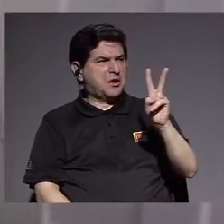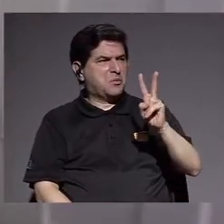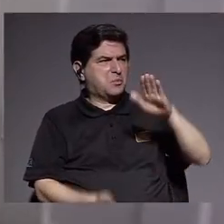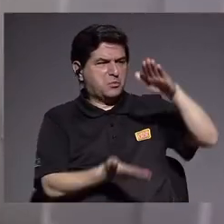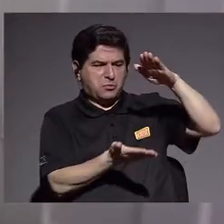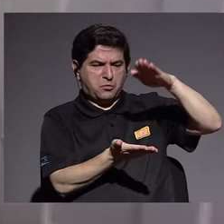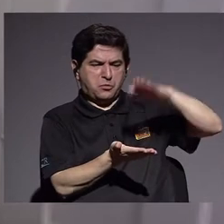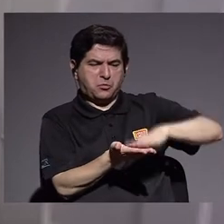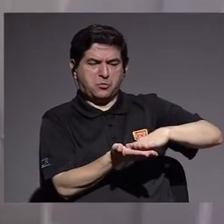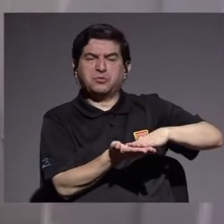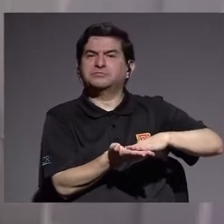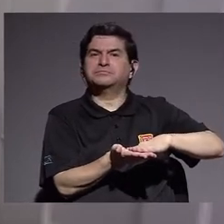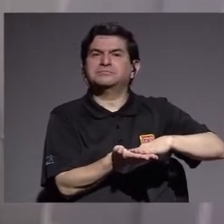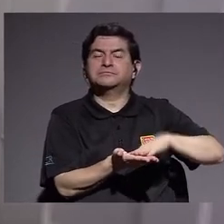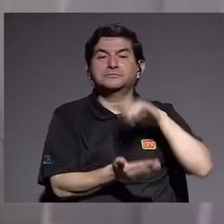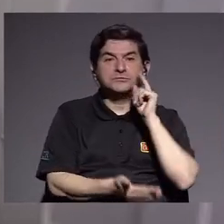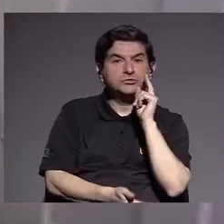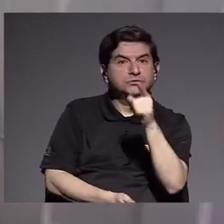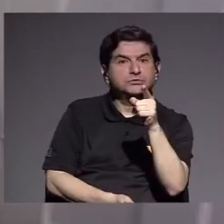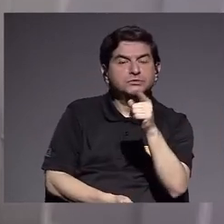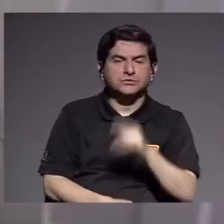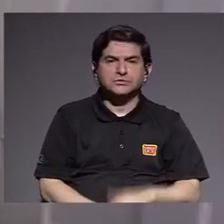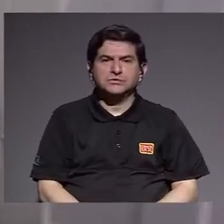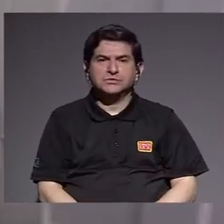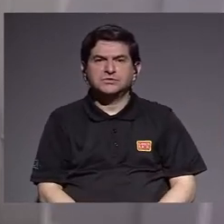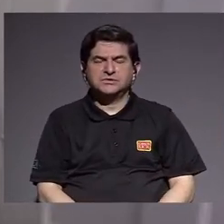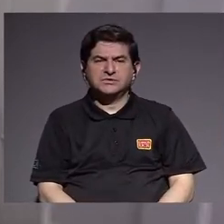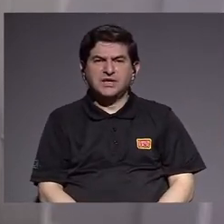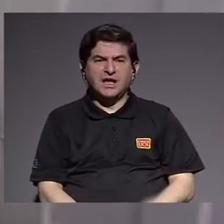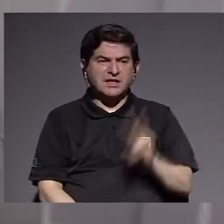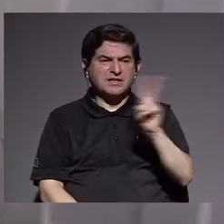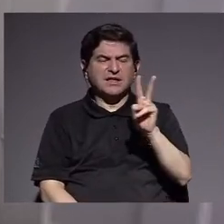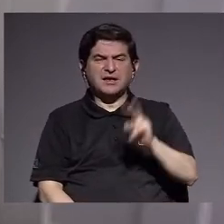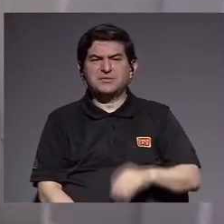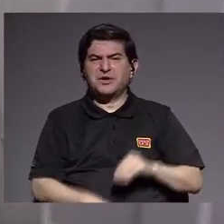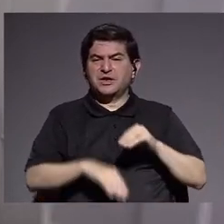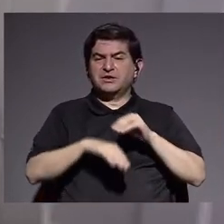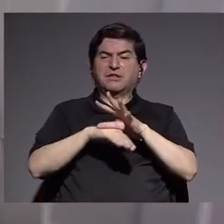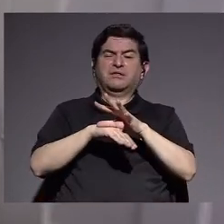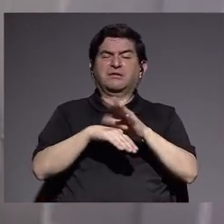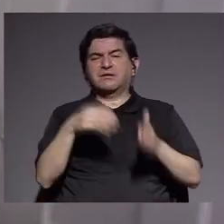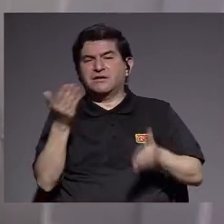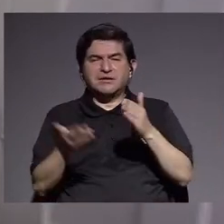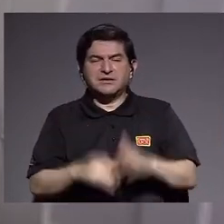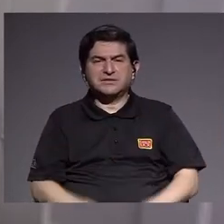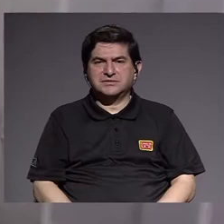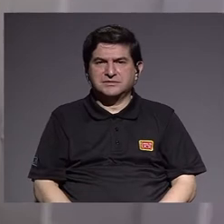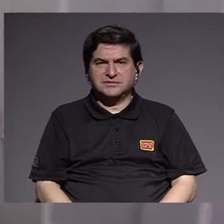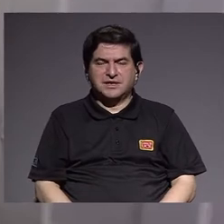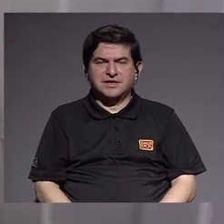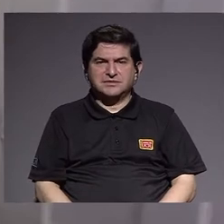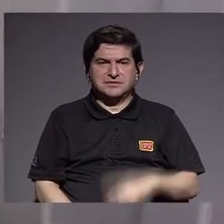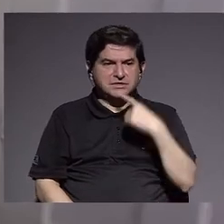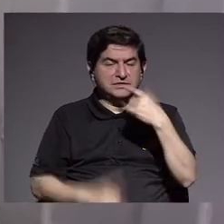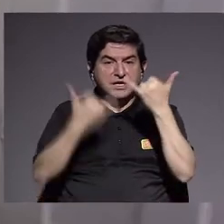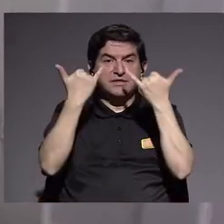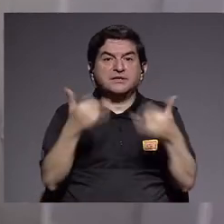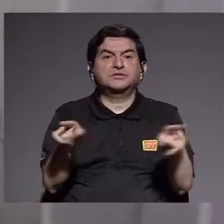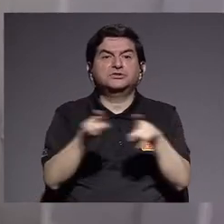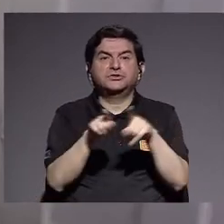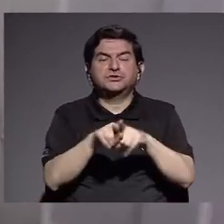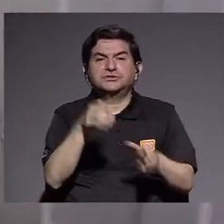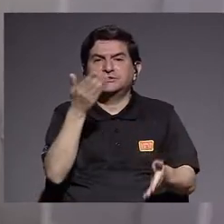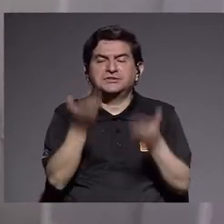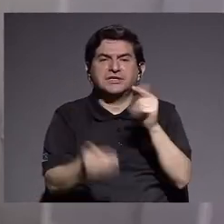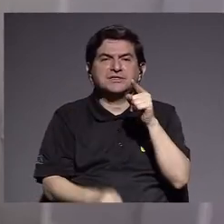contagiando el virus posiblemente sea mencionado también es ahora posiblemente te vaya a dar de una manera más favorable pero